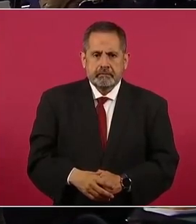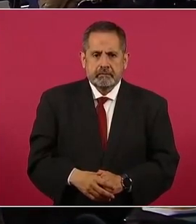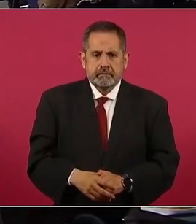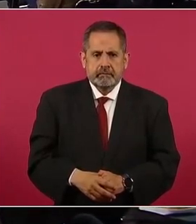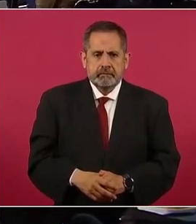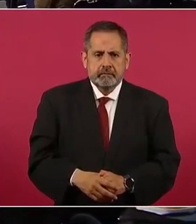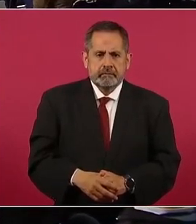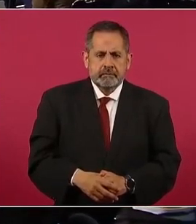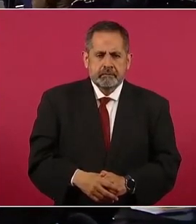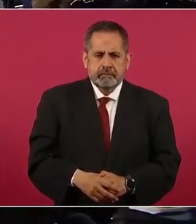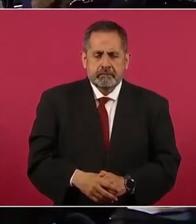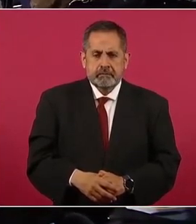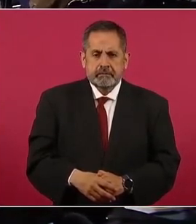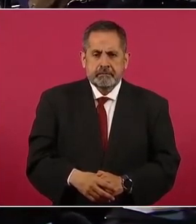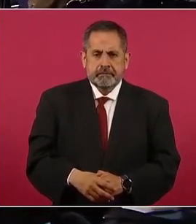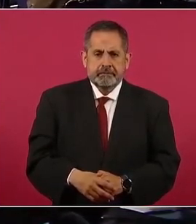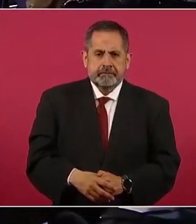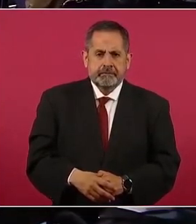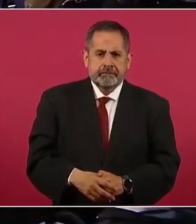¿Cómo?